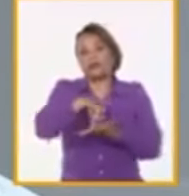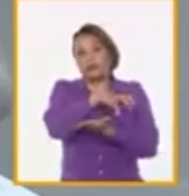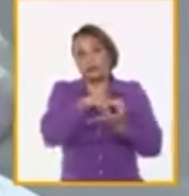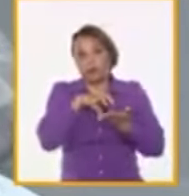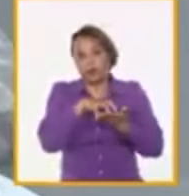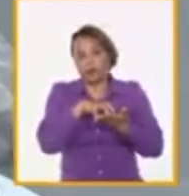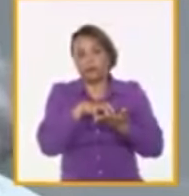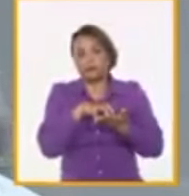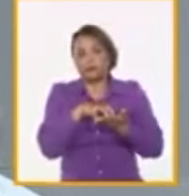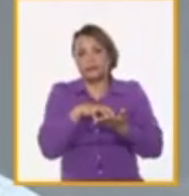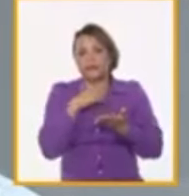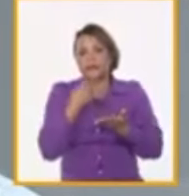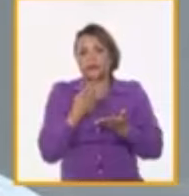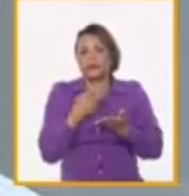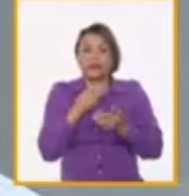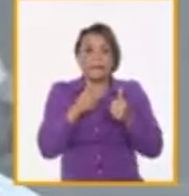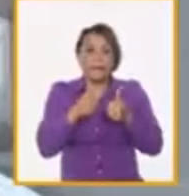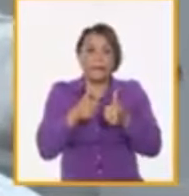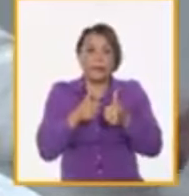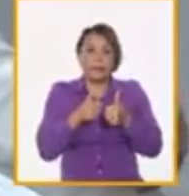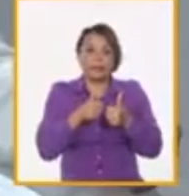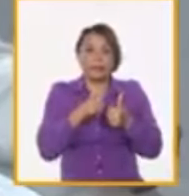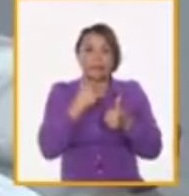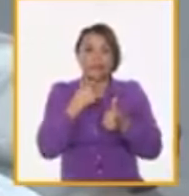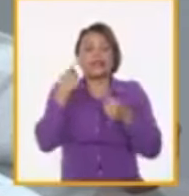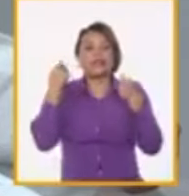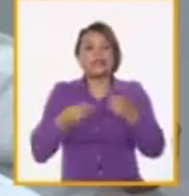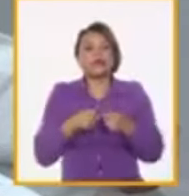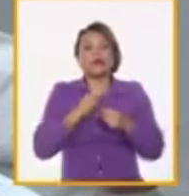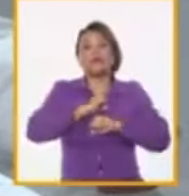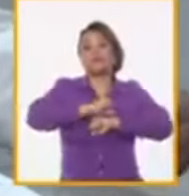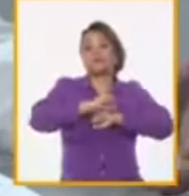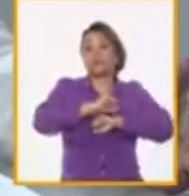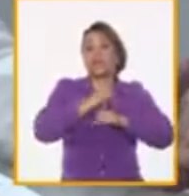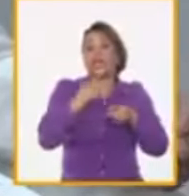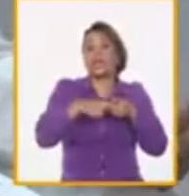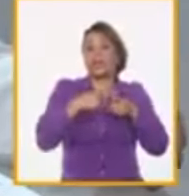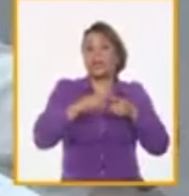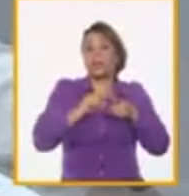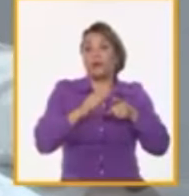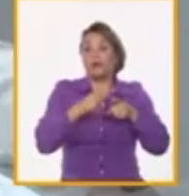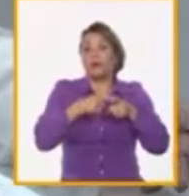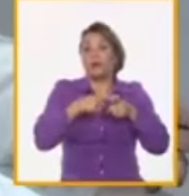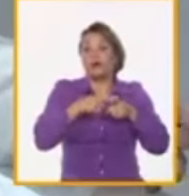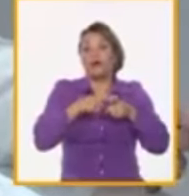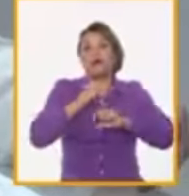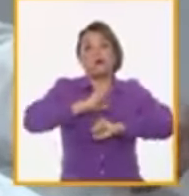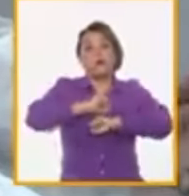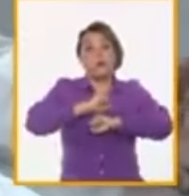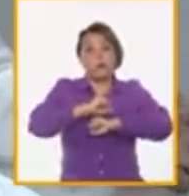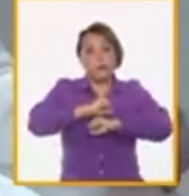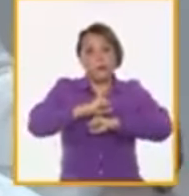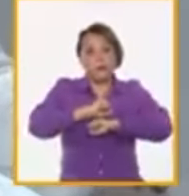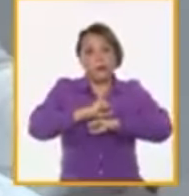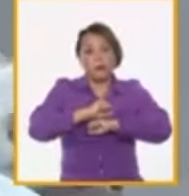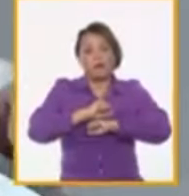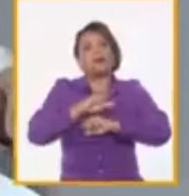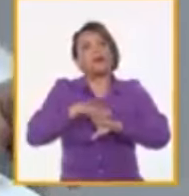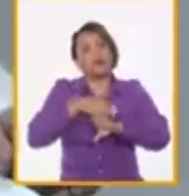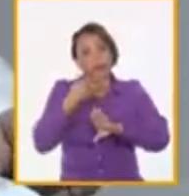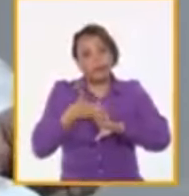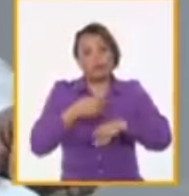estado de la fuente que tenemos. Hay que tener equipo de bombeo, conducción, para poder después distribuir el